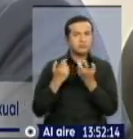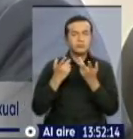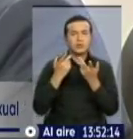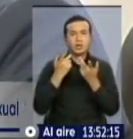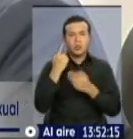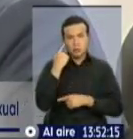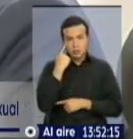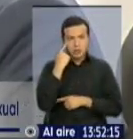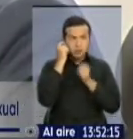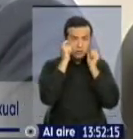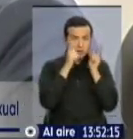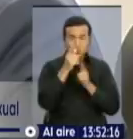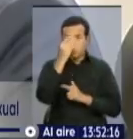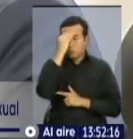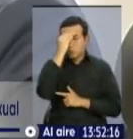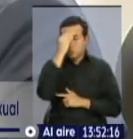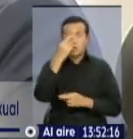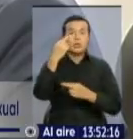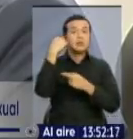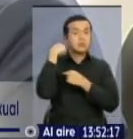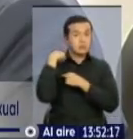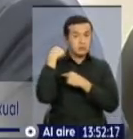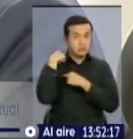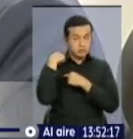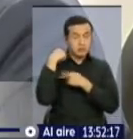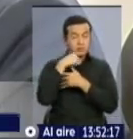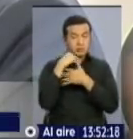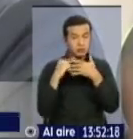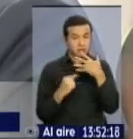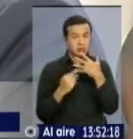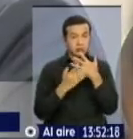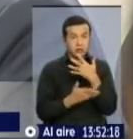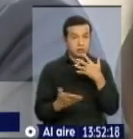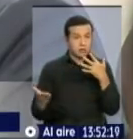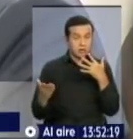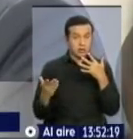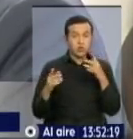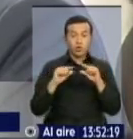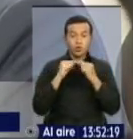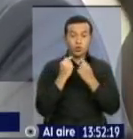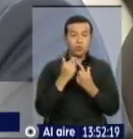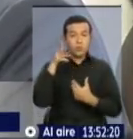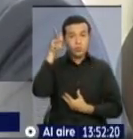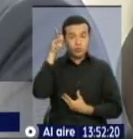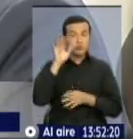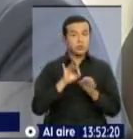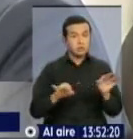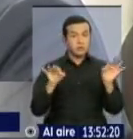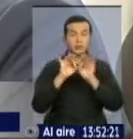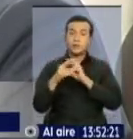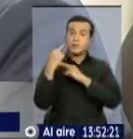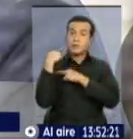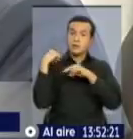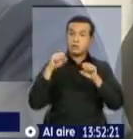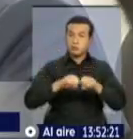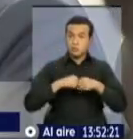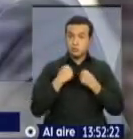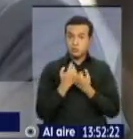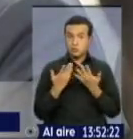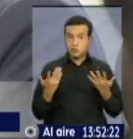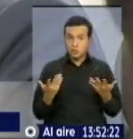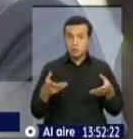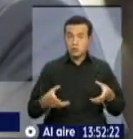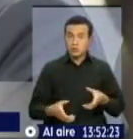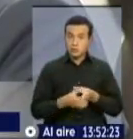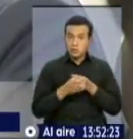educativa y la responsabilidad del docente. La red de maestros juega un rol fundamental en la sociedad. Es un gremio